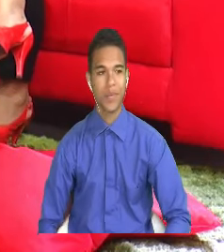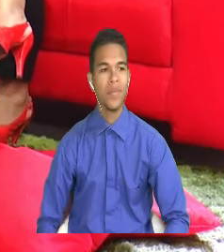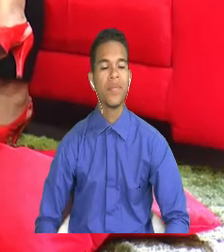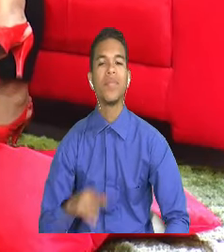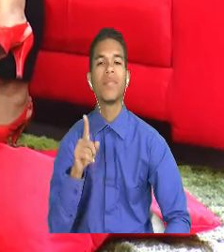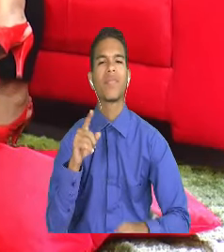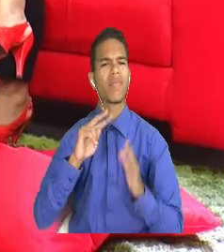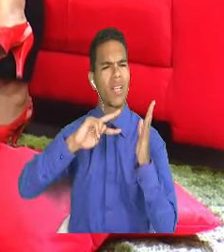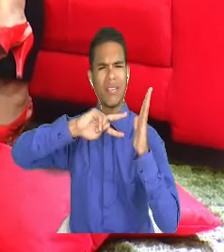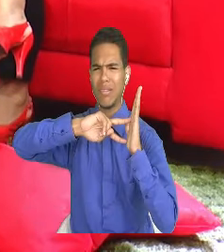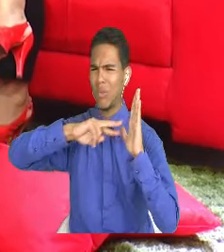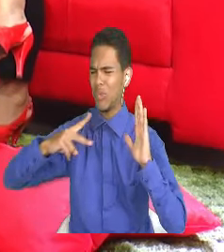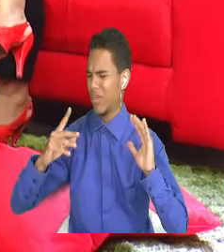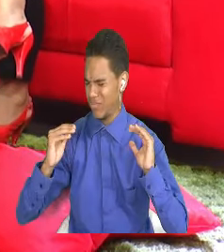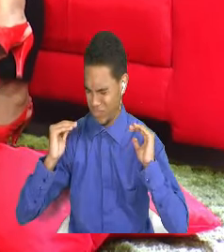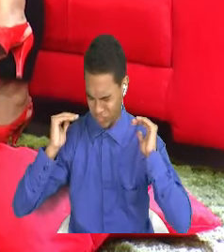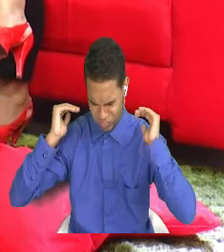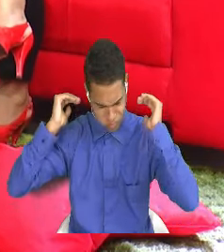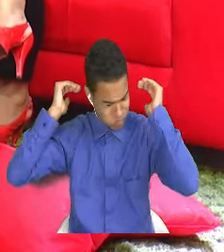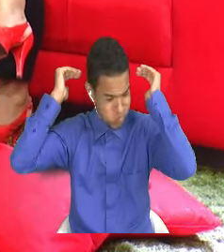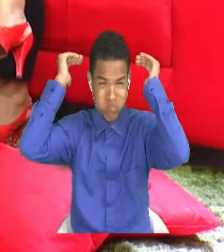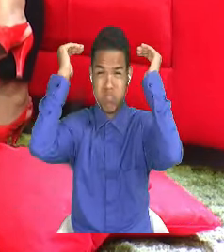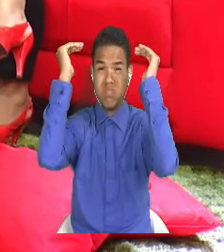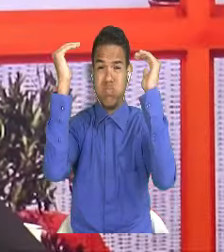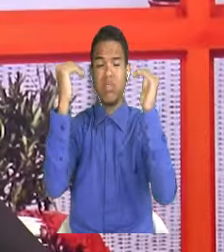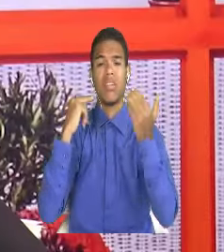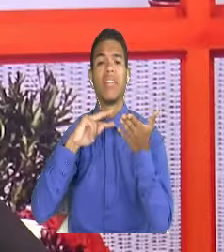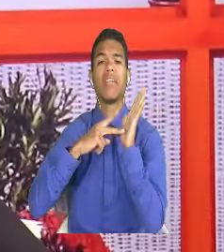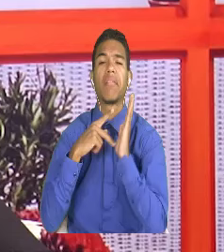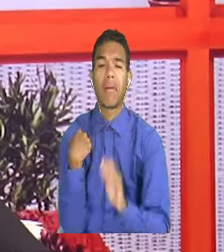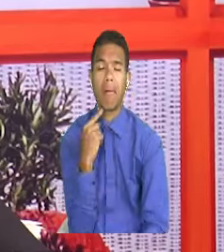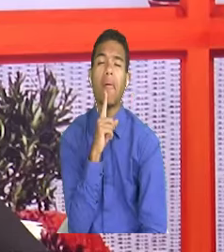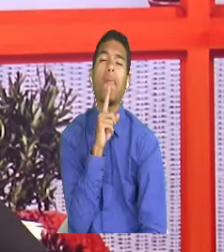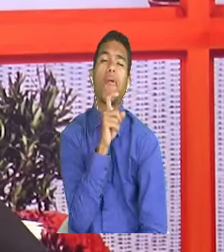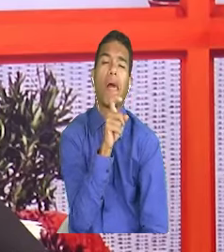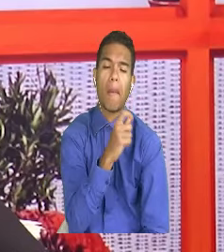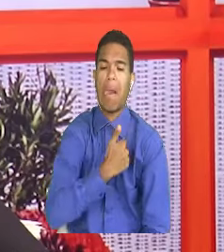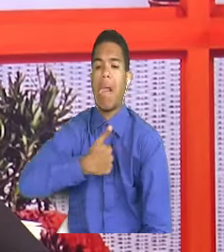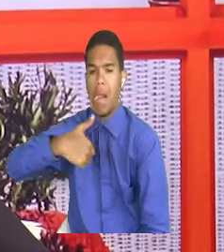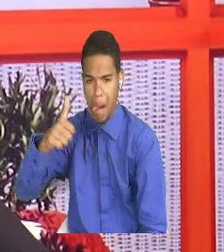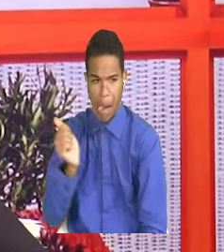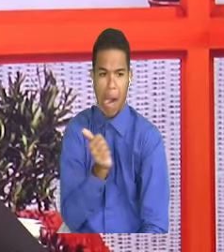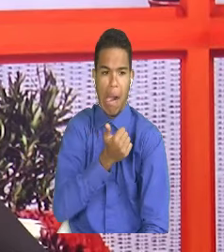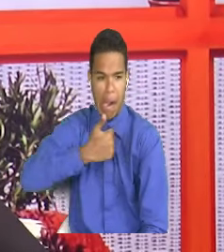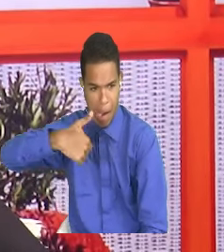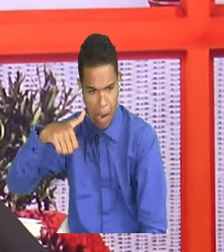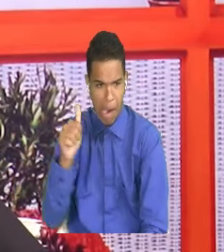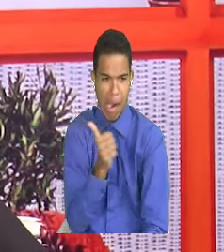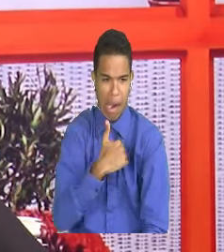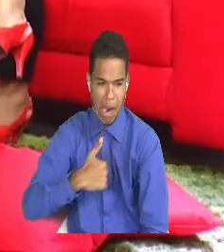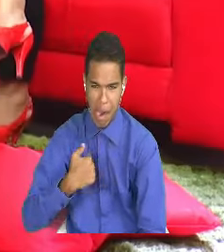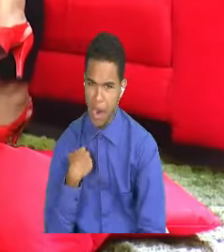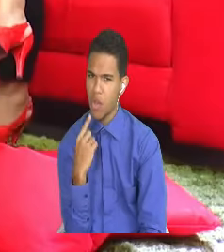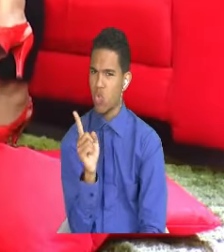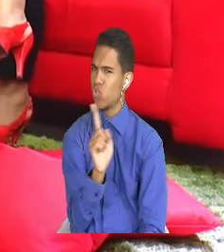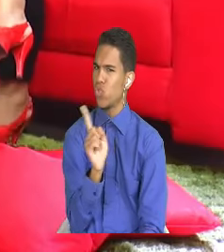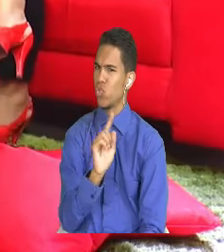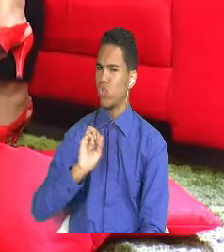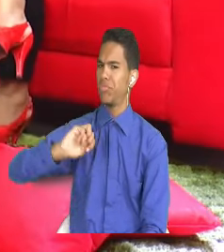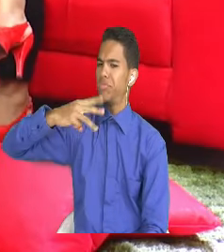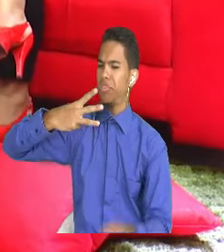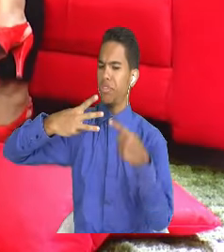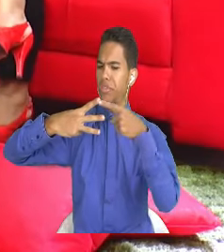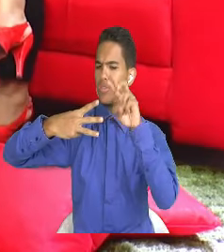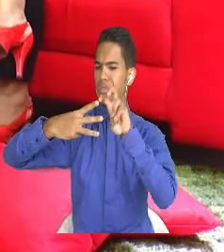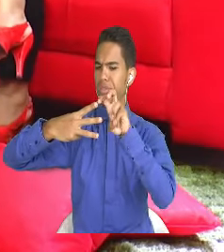Reina Lucía, ¿ya no nos tenemos que trasladar a Bucaramanga si debemos ir a una clínica de tercer nivel?